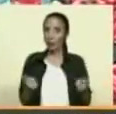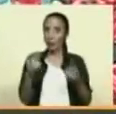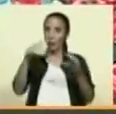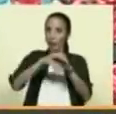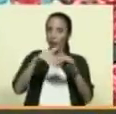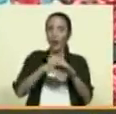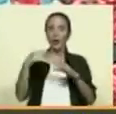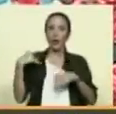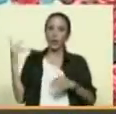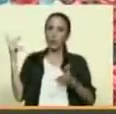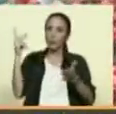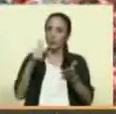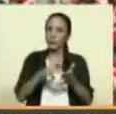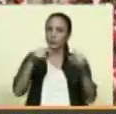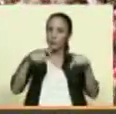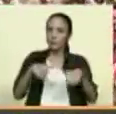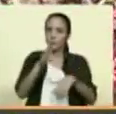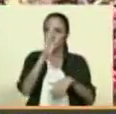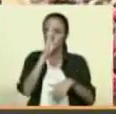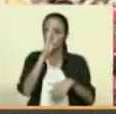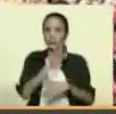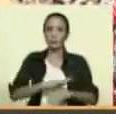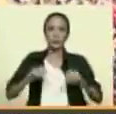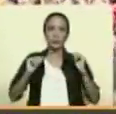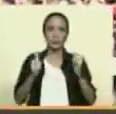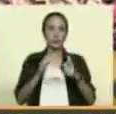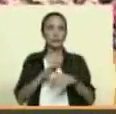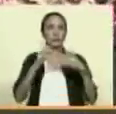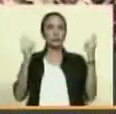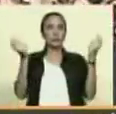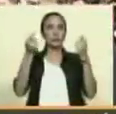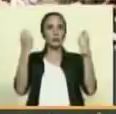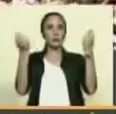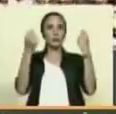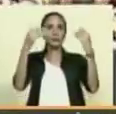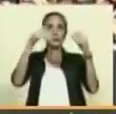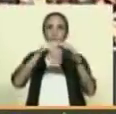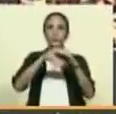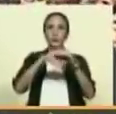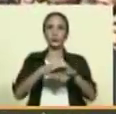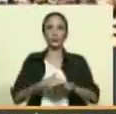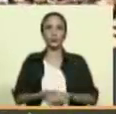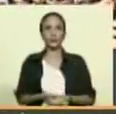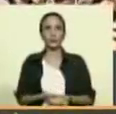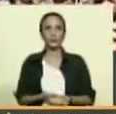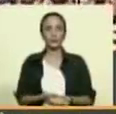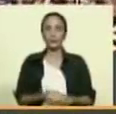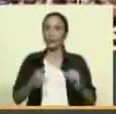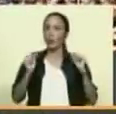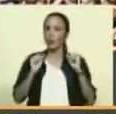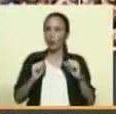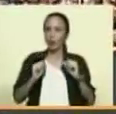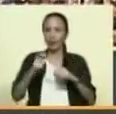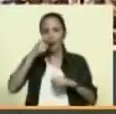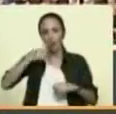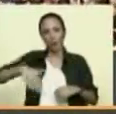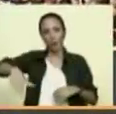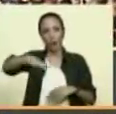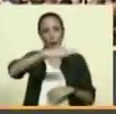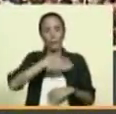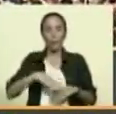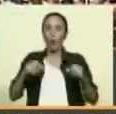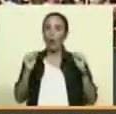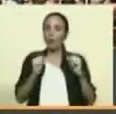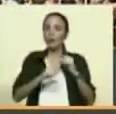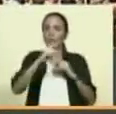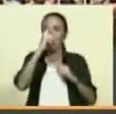que venir a Barinas para arrancar esta campaña electoral con la fuerza de los llanos, con la fuerza de